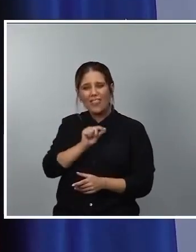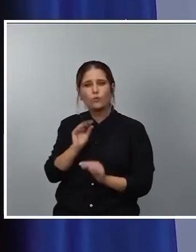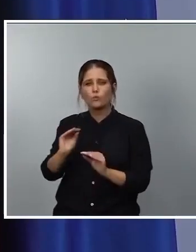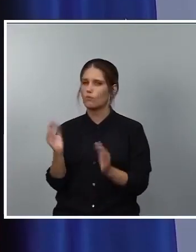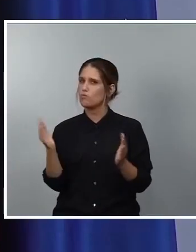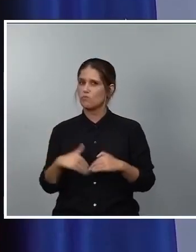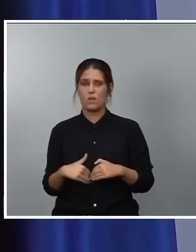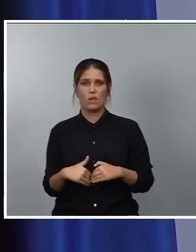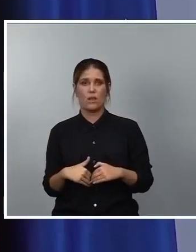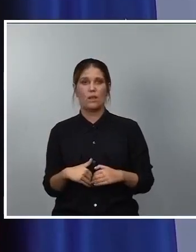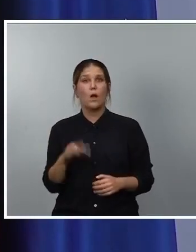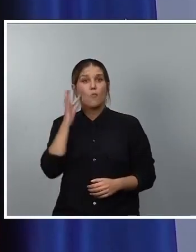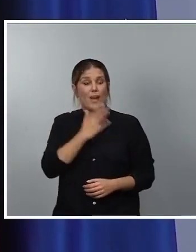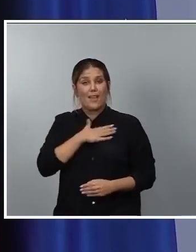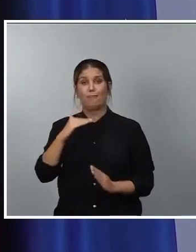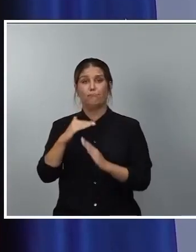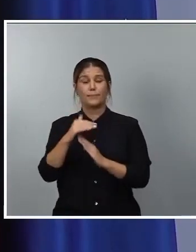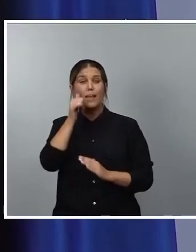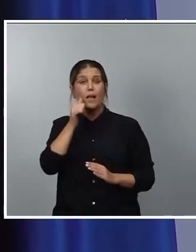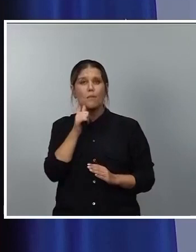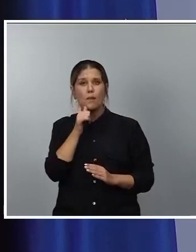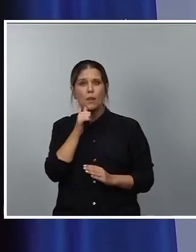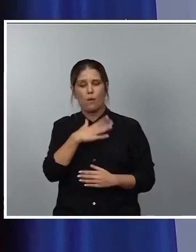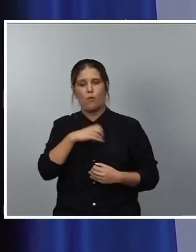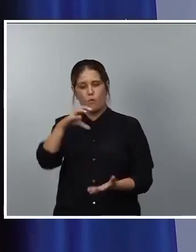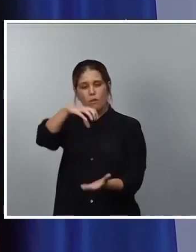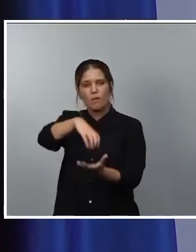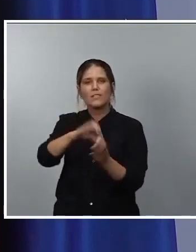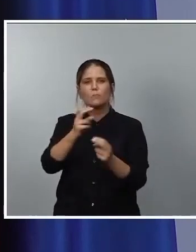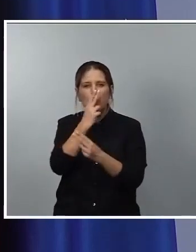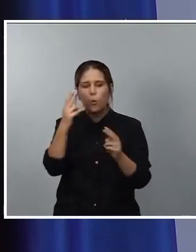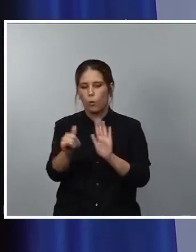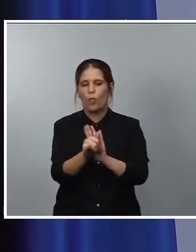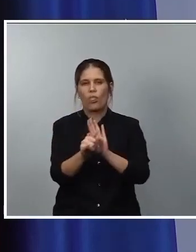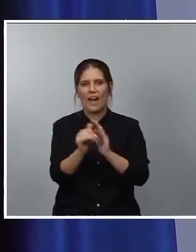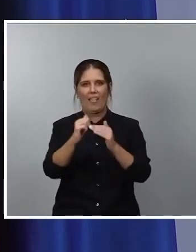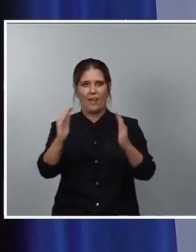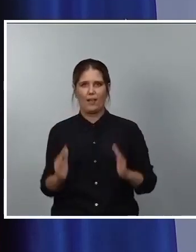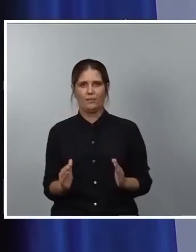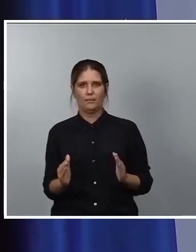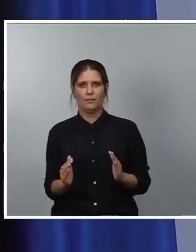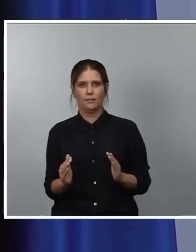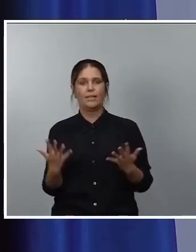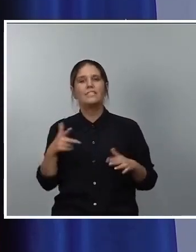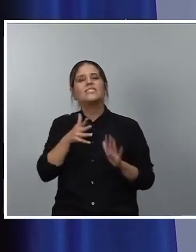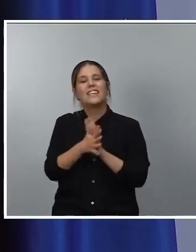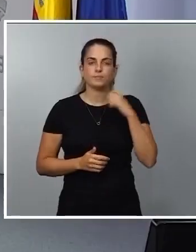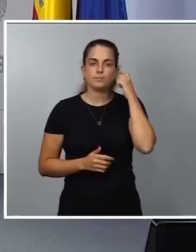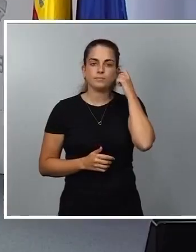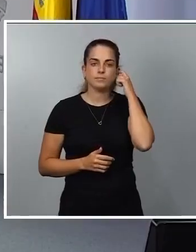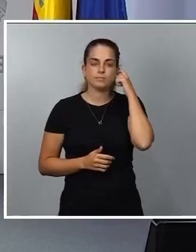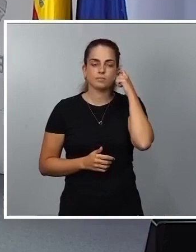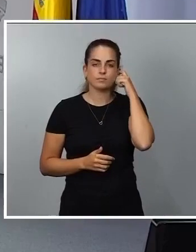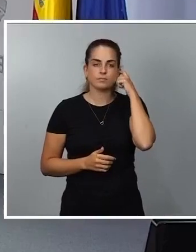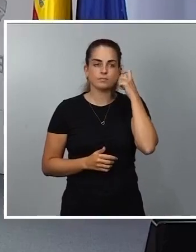interrumpir su embarazo podrán hacerlo en el centro público más cercano a su domicilio por tanto la red pública será la red de referencia del